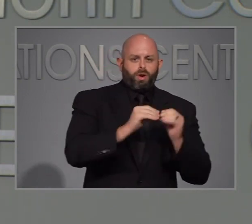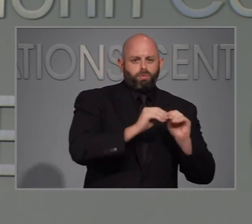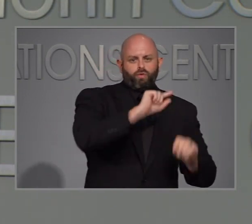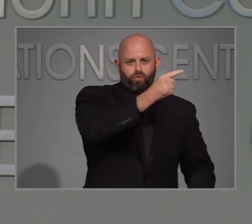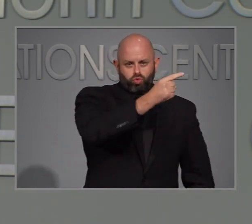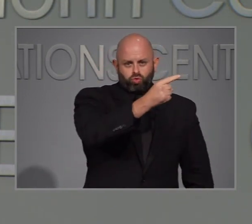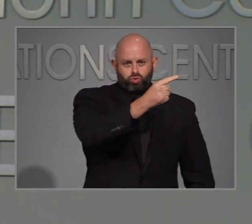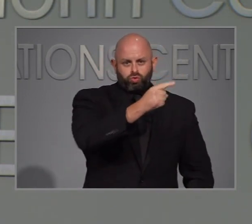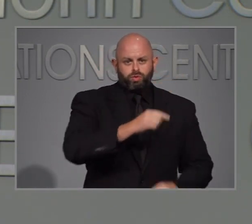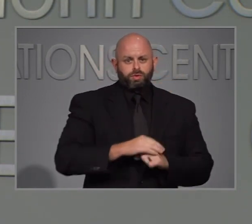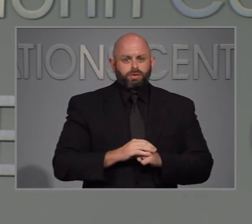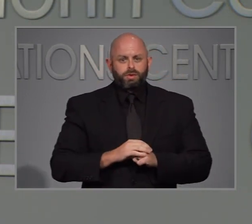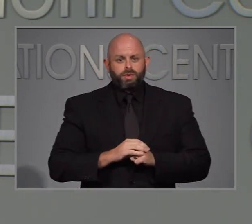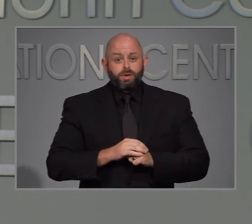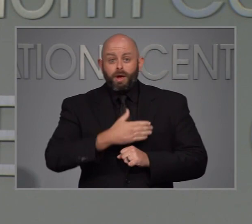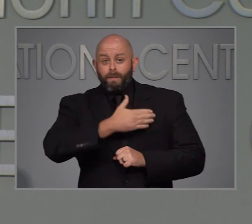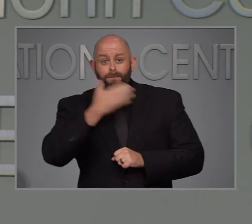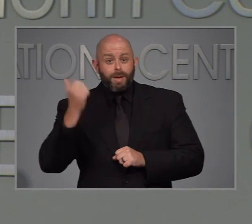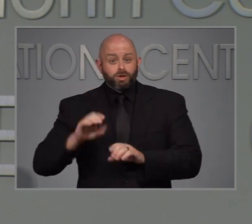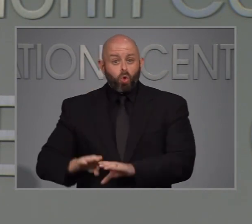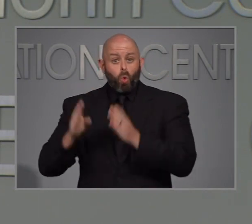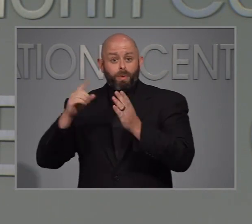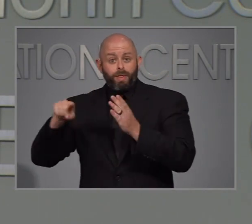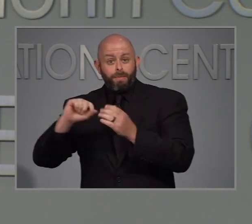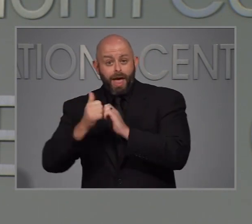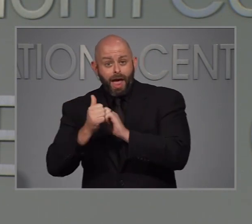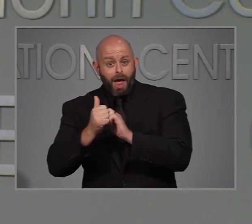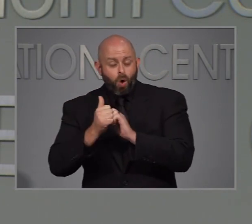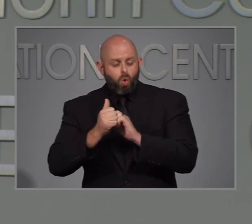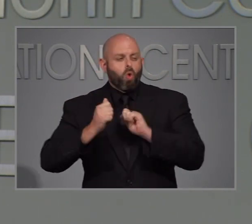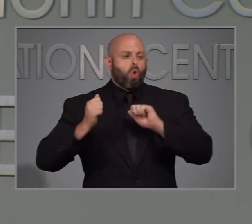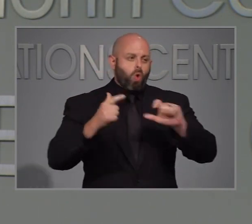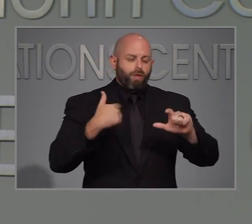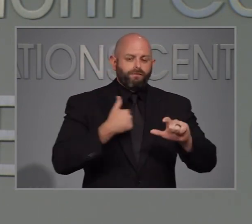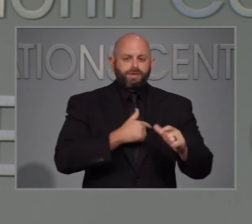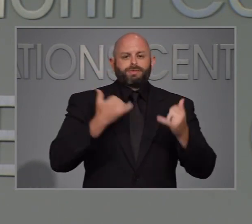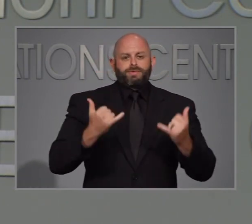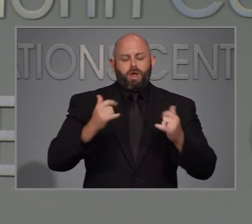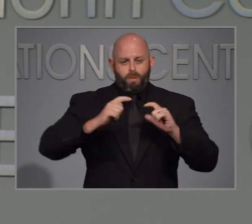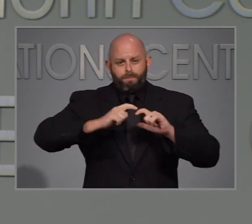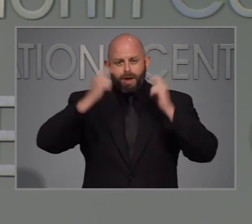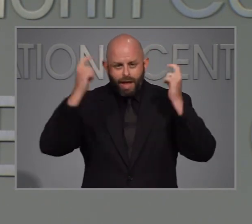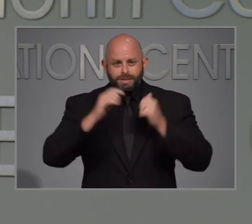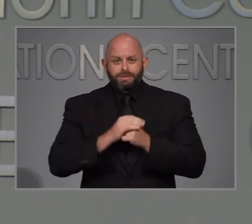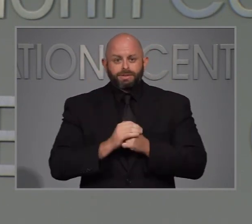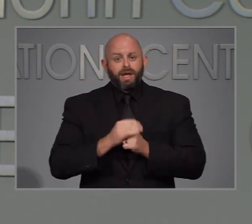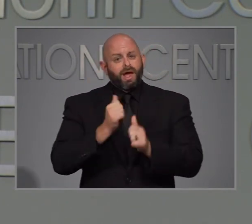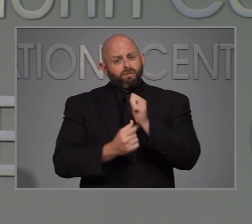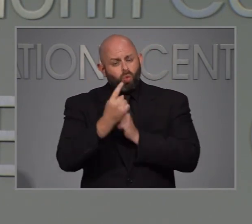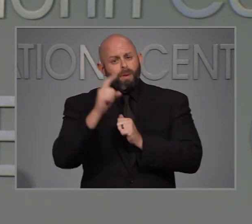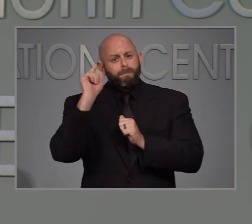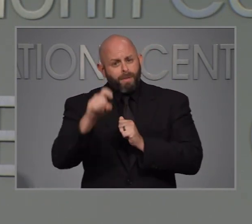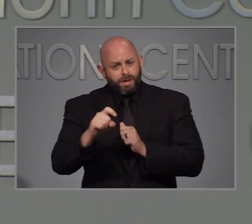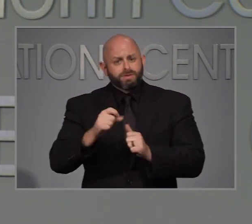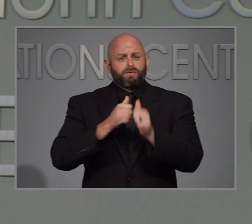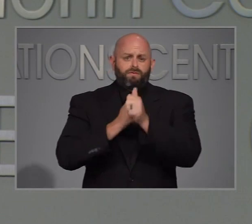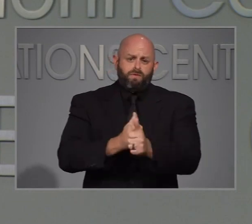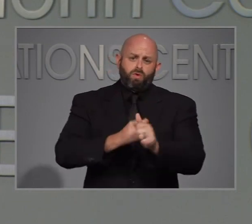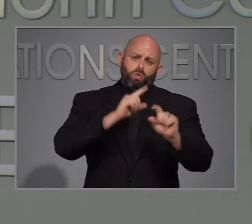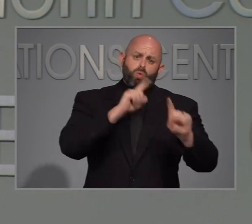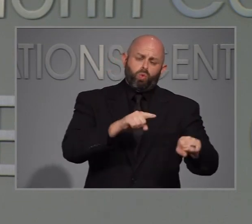hacer esto. Y una de las mejores maneras de hacer esto es utilizando mascarillas. Todo mundo tiene que